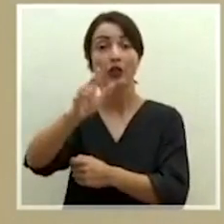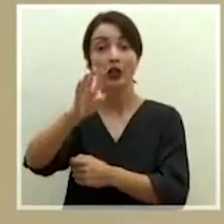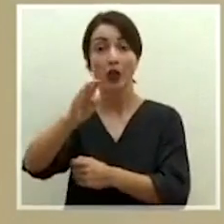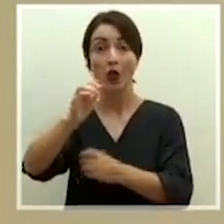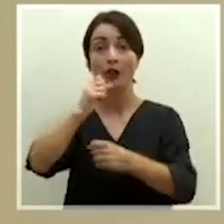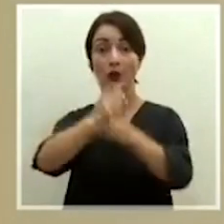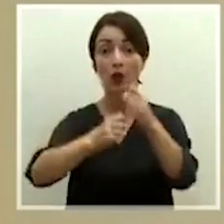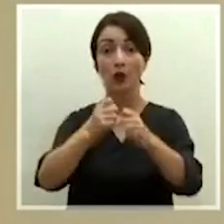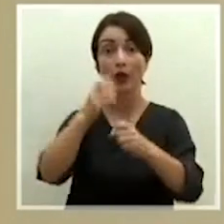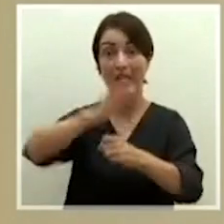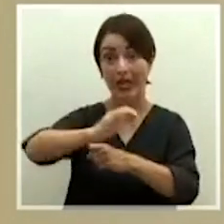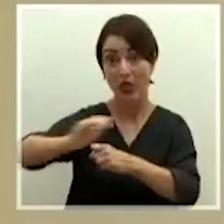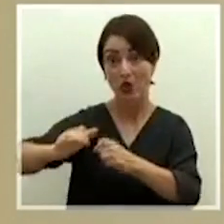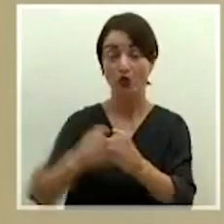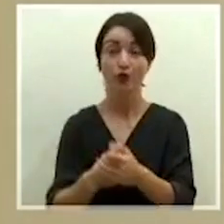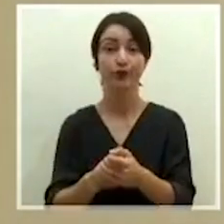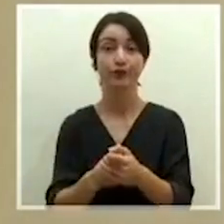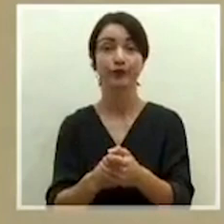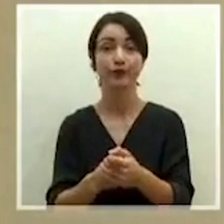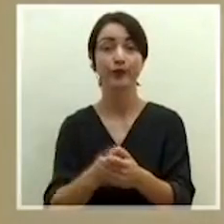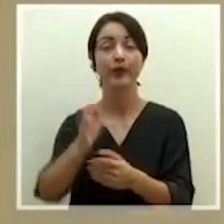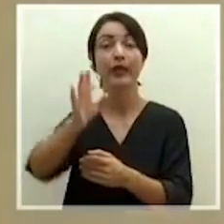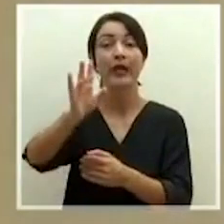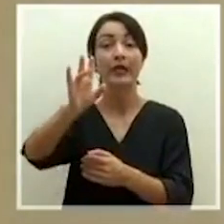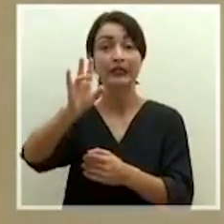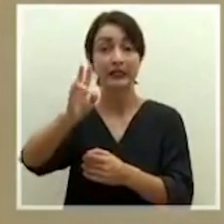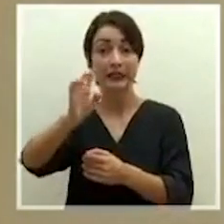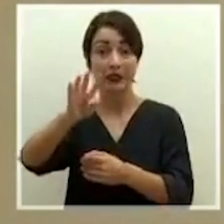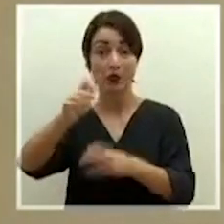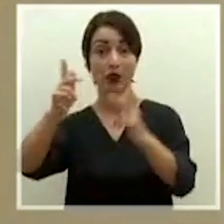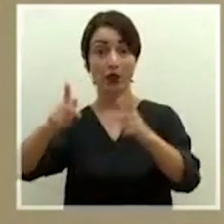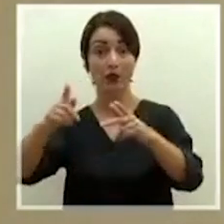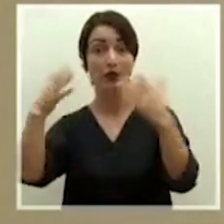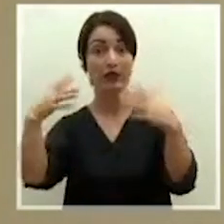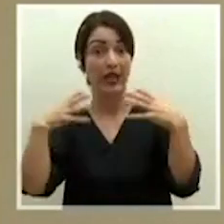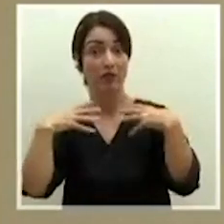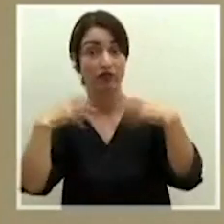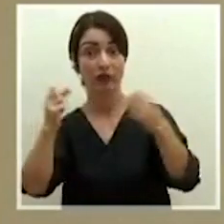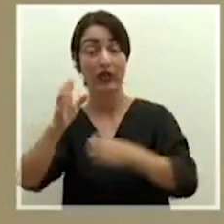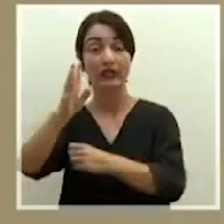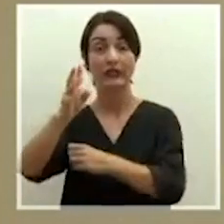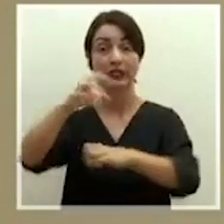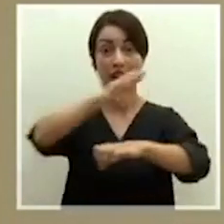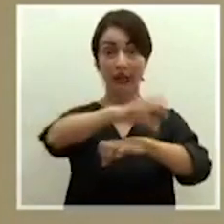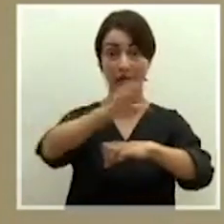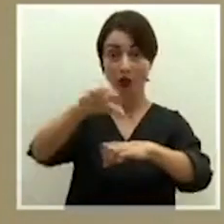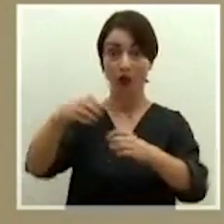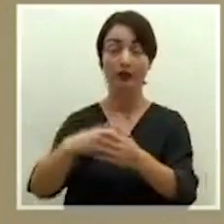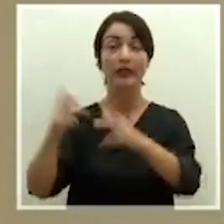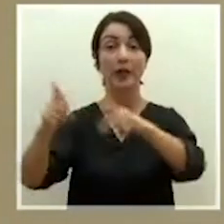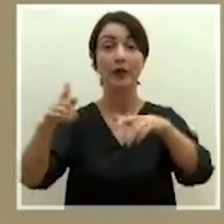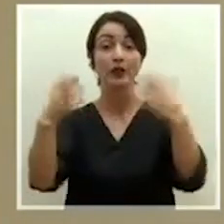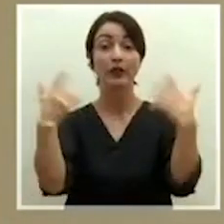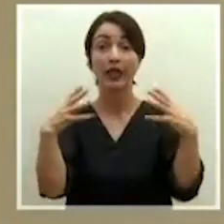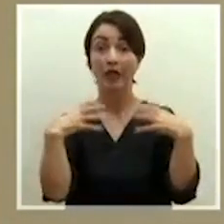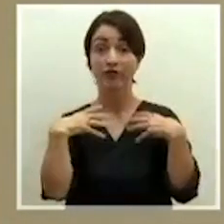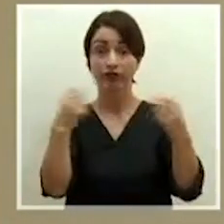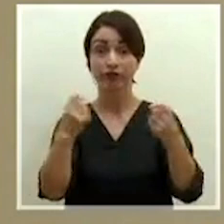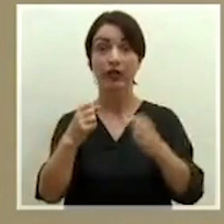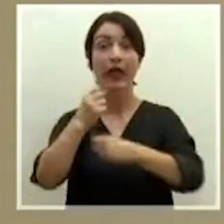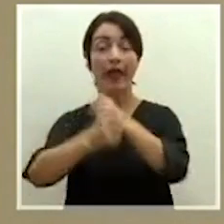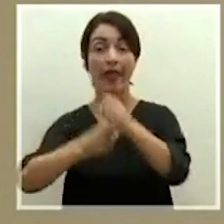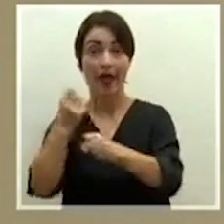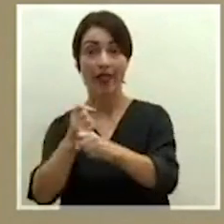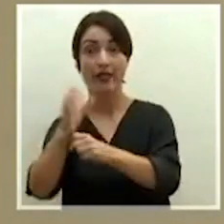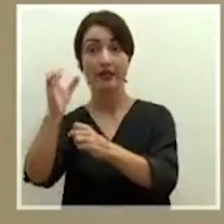edad. Se registran 704 personas recuperadas en 66 cantones. Los casos recuperados tienen un rango de edad